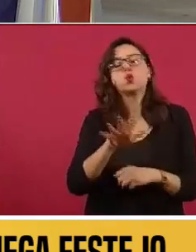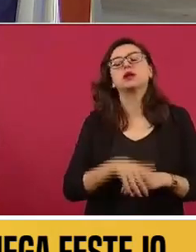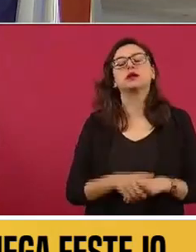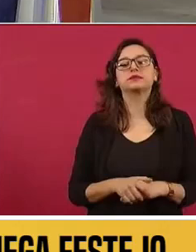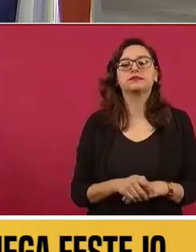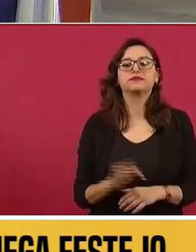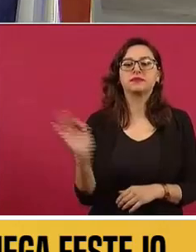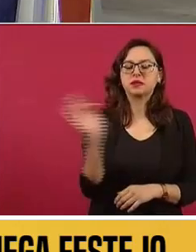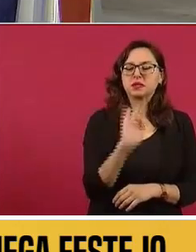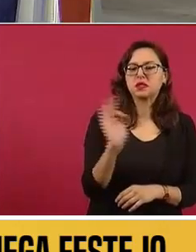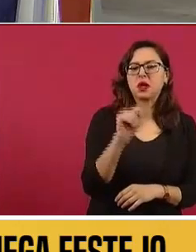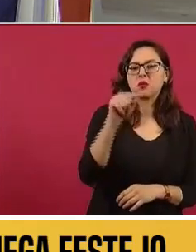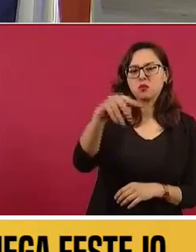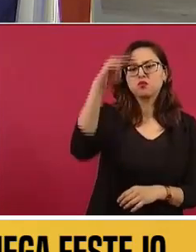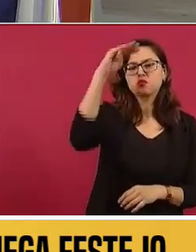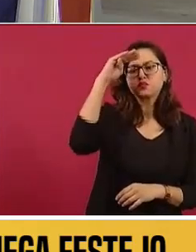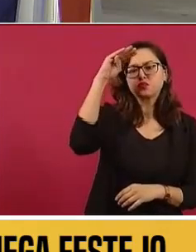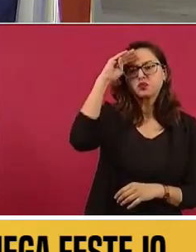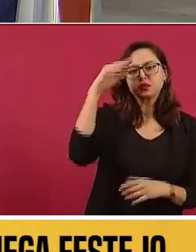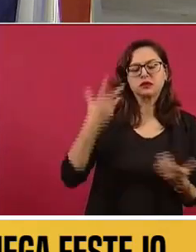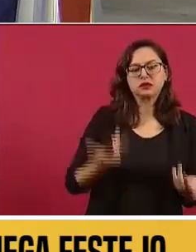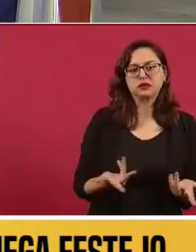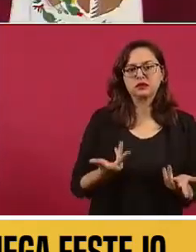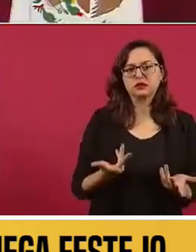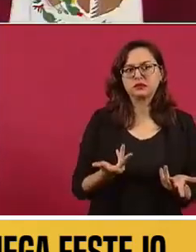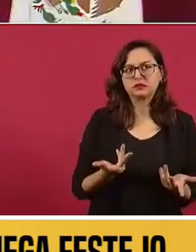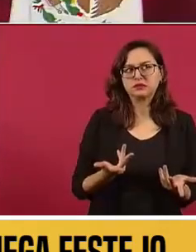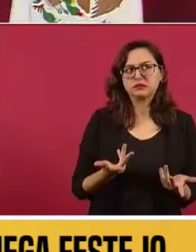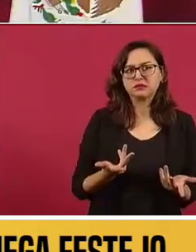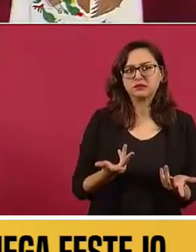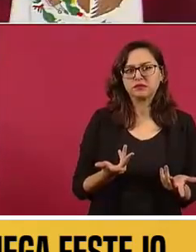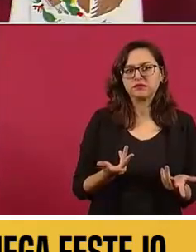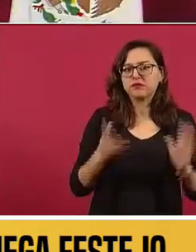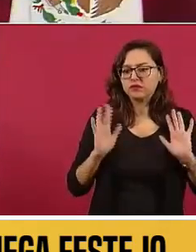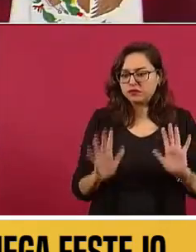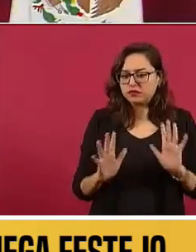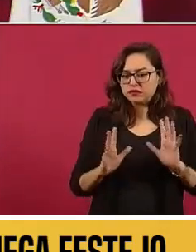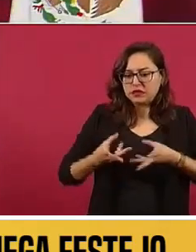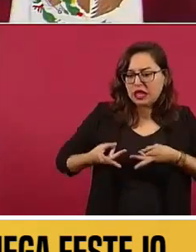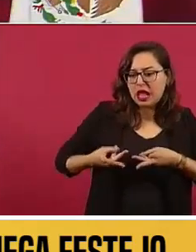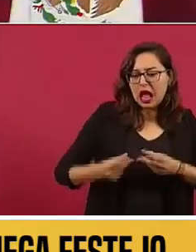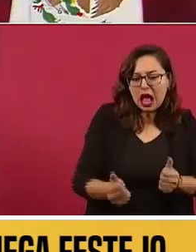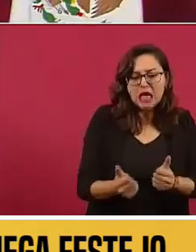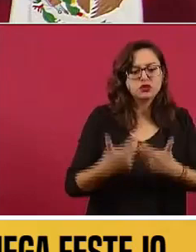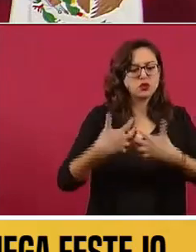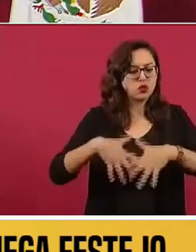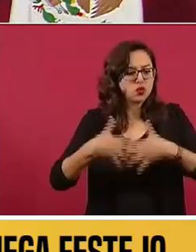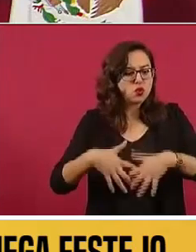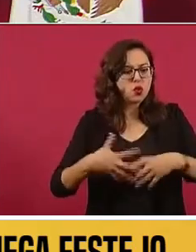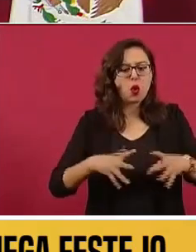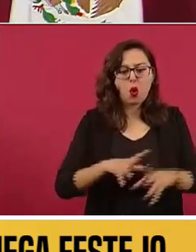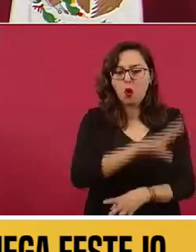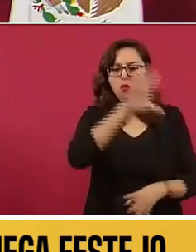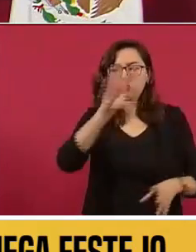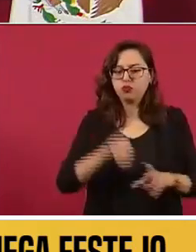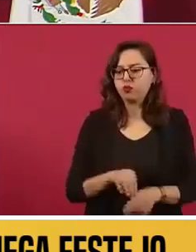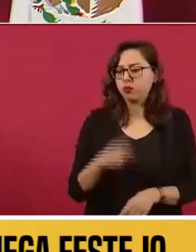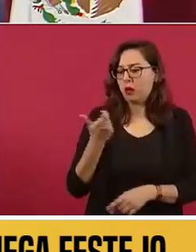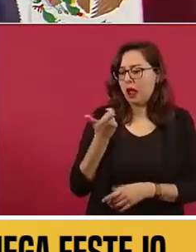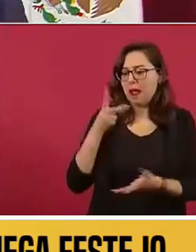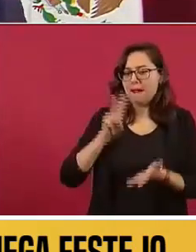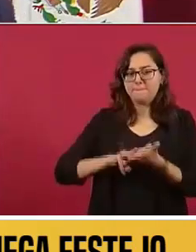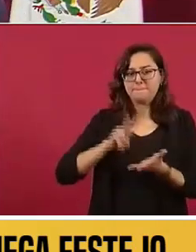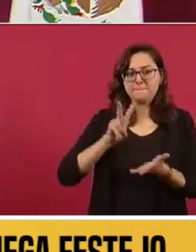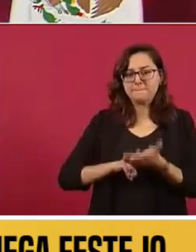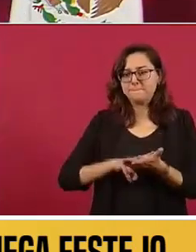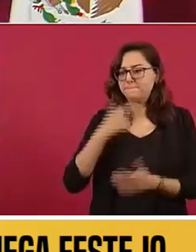sea, tú seguramente me dirás que necesitas saber cuánto queda después de todos los gastos para que puedas decir cuál de los